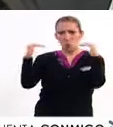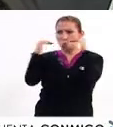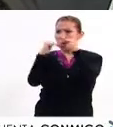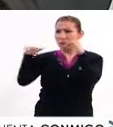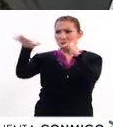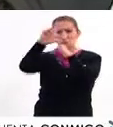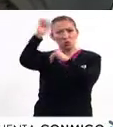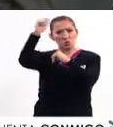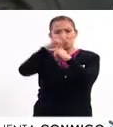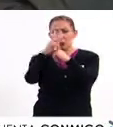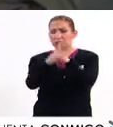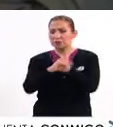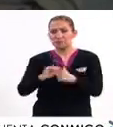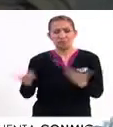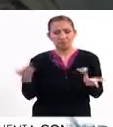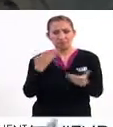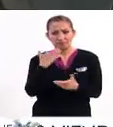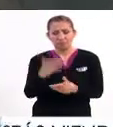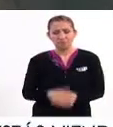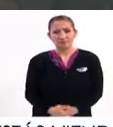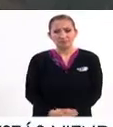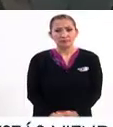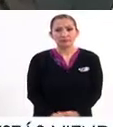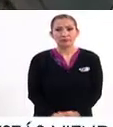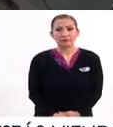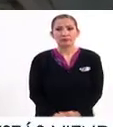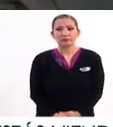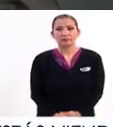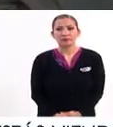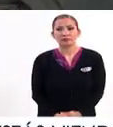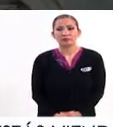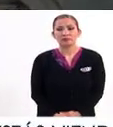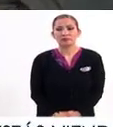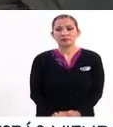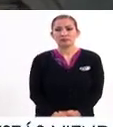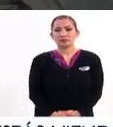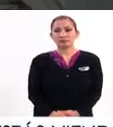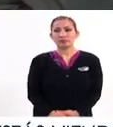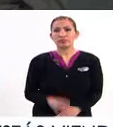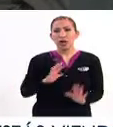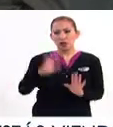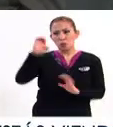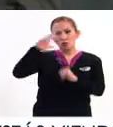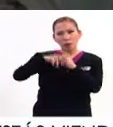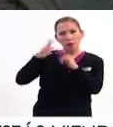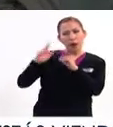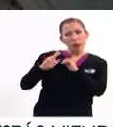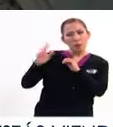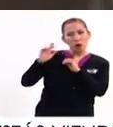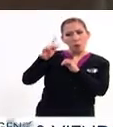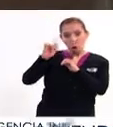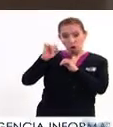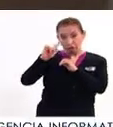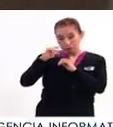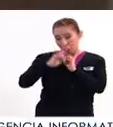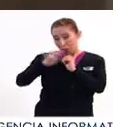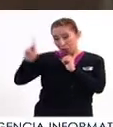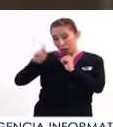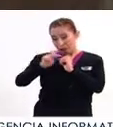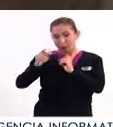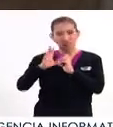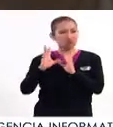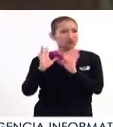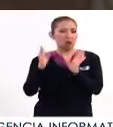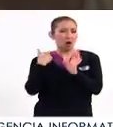digamos, de Posada? Pues no, yo que no conozco ninguno. Sí que hay una tradición muy grande en Europa,